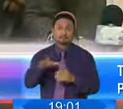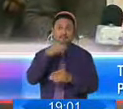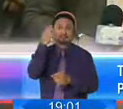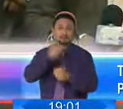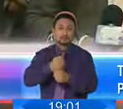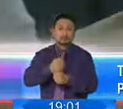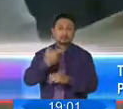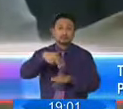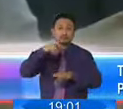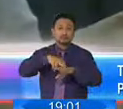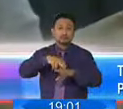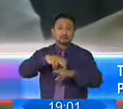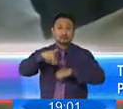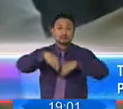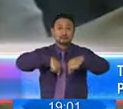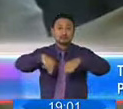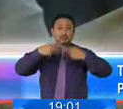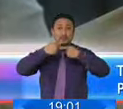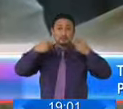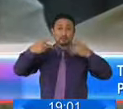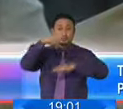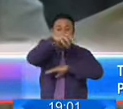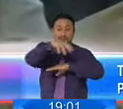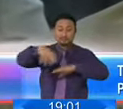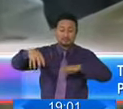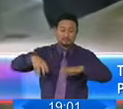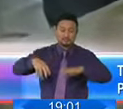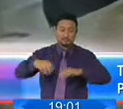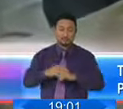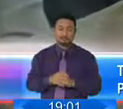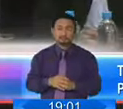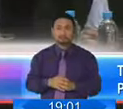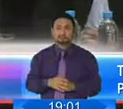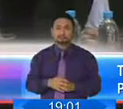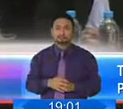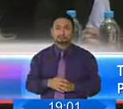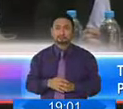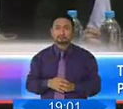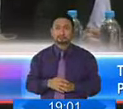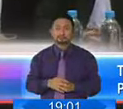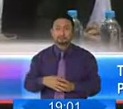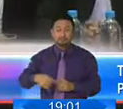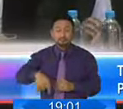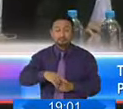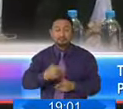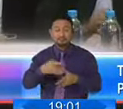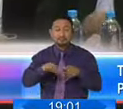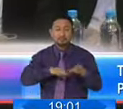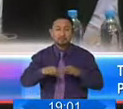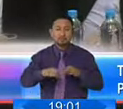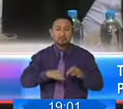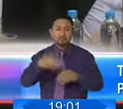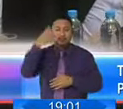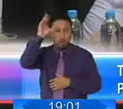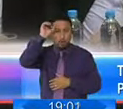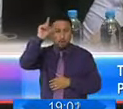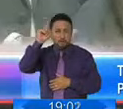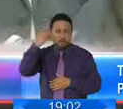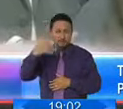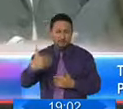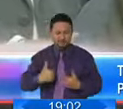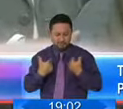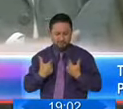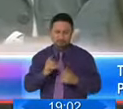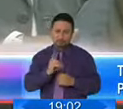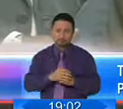de Cooperativas de Transporte Público Interprovincial de Pasajeros del Ecuador va más allá de un pronunciamiento de malestar.